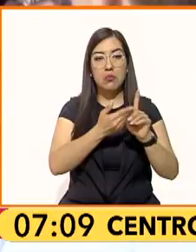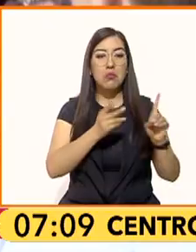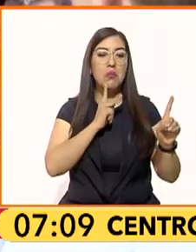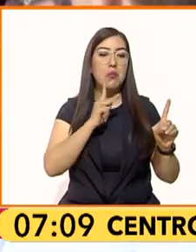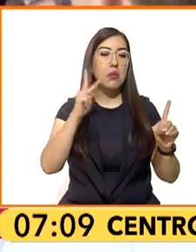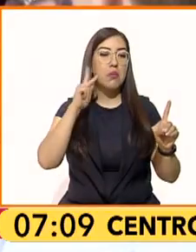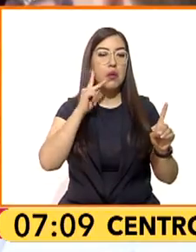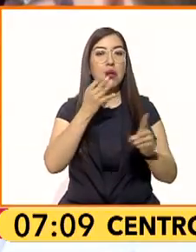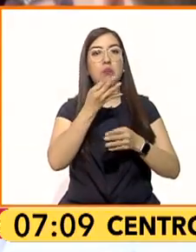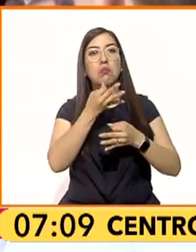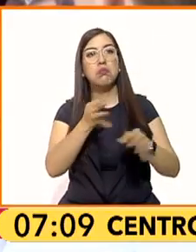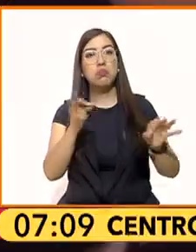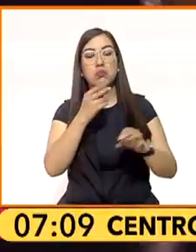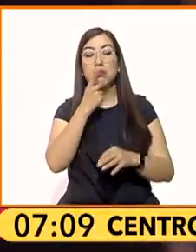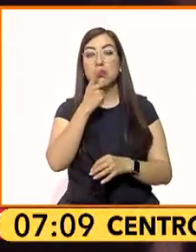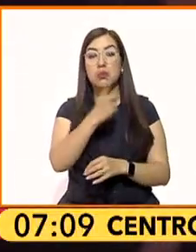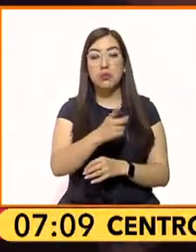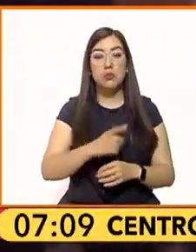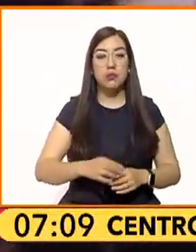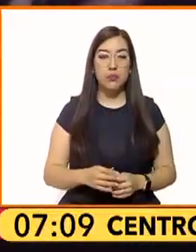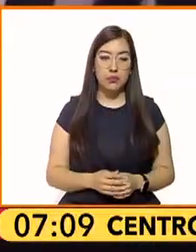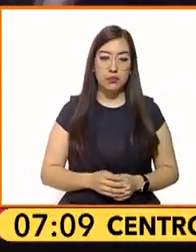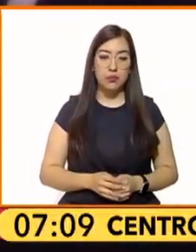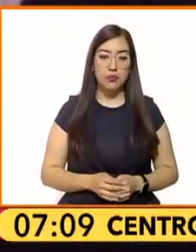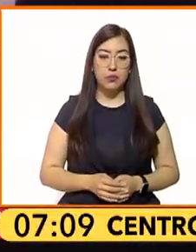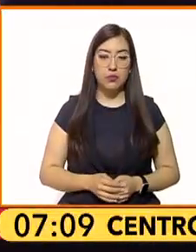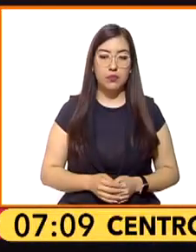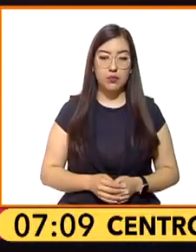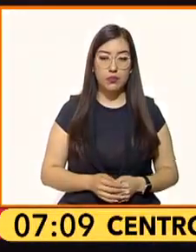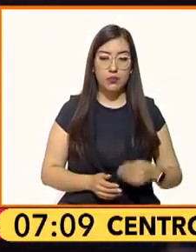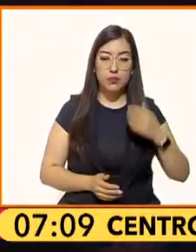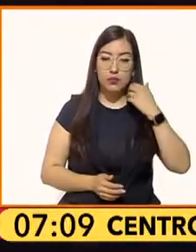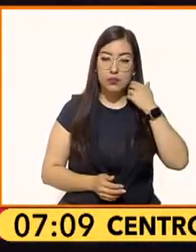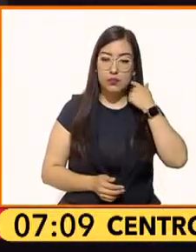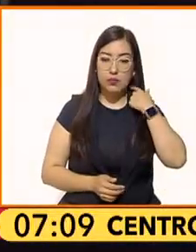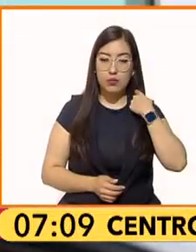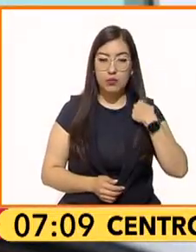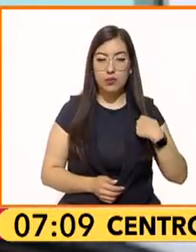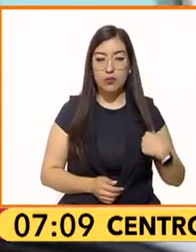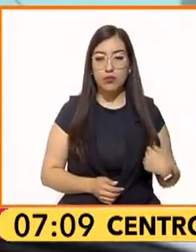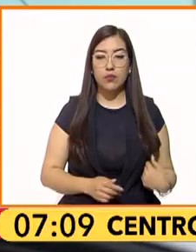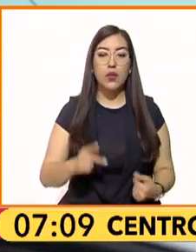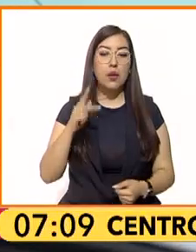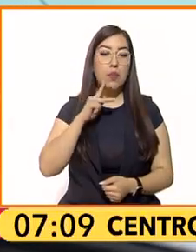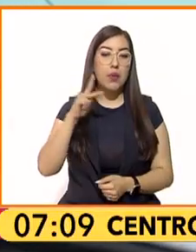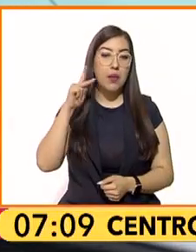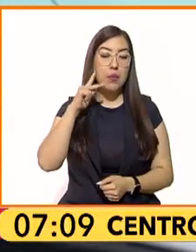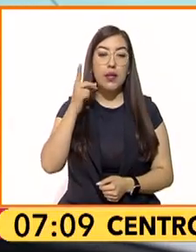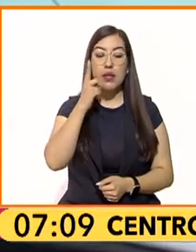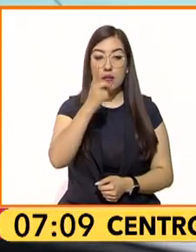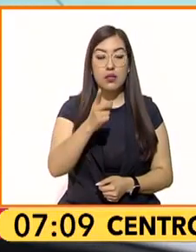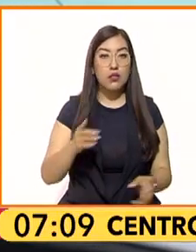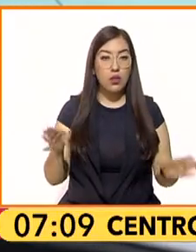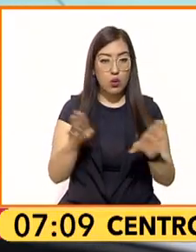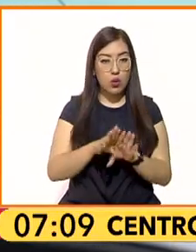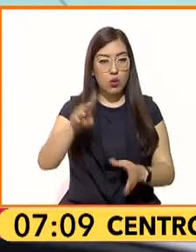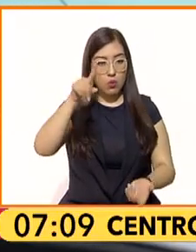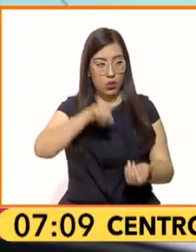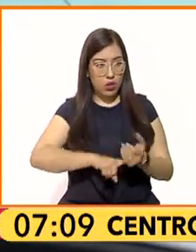por decir, por ser suave con el pontífice, ¿no? Y dice, ya basta que en los seminarios haya